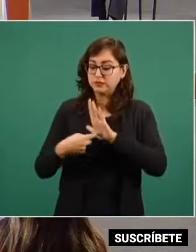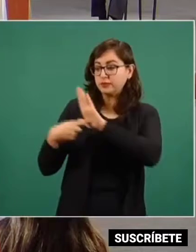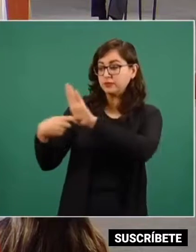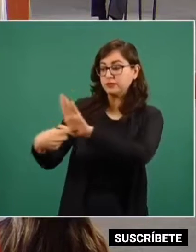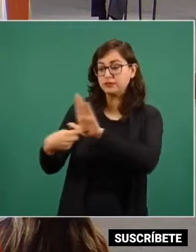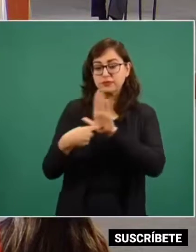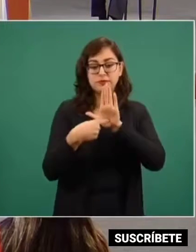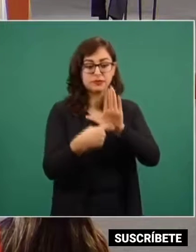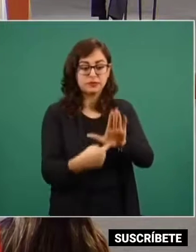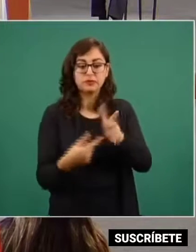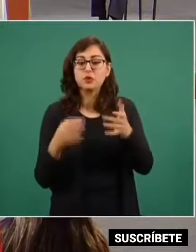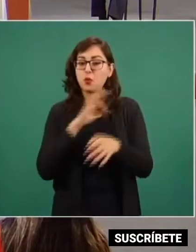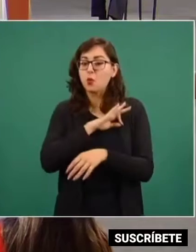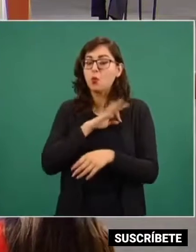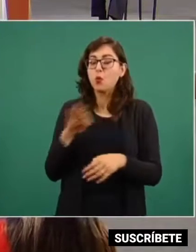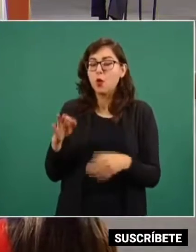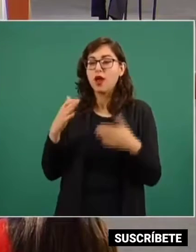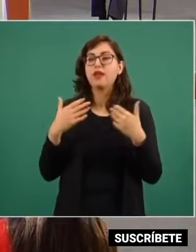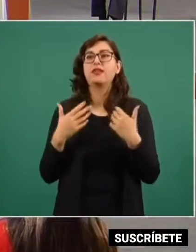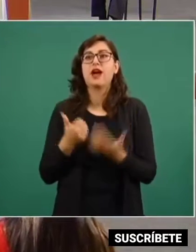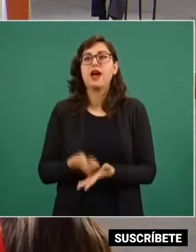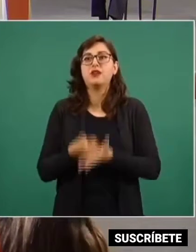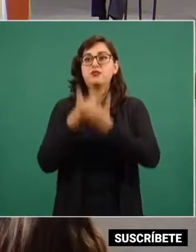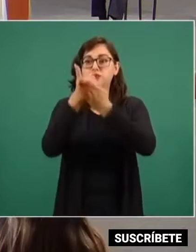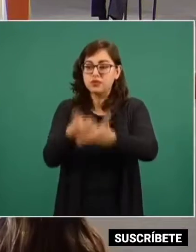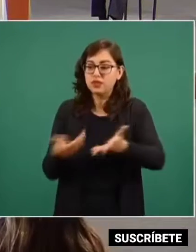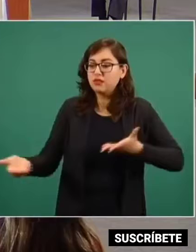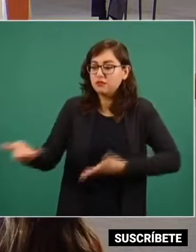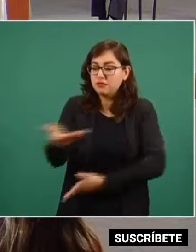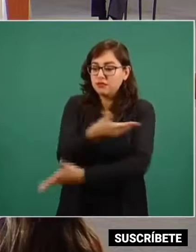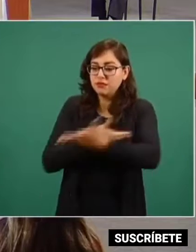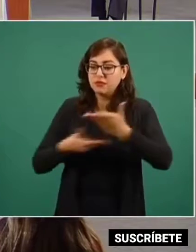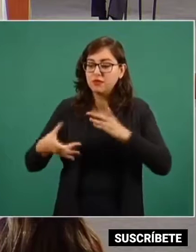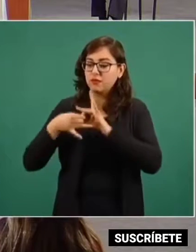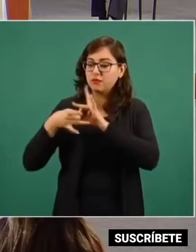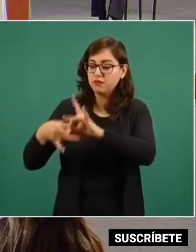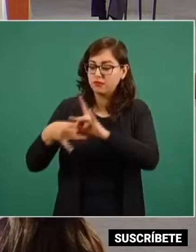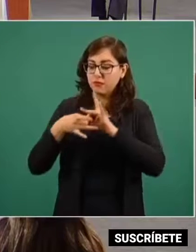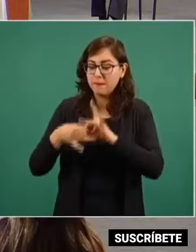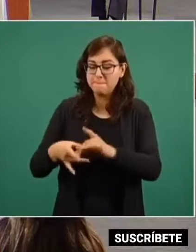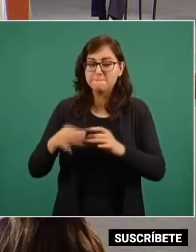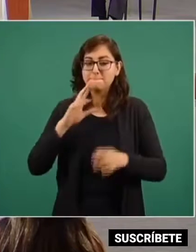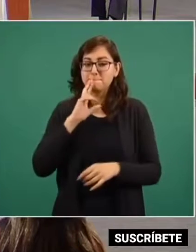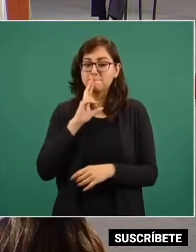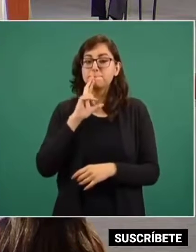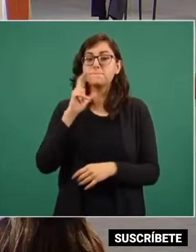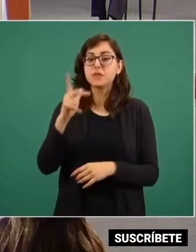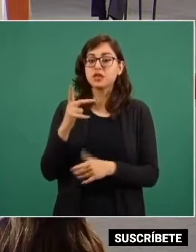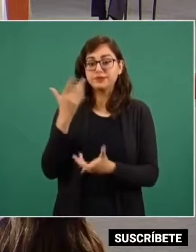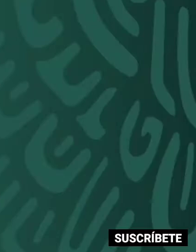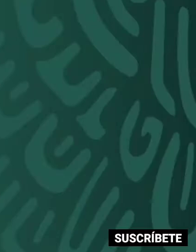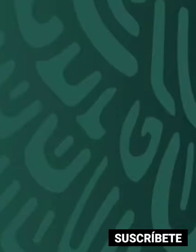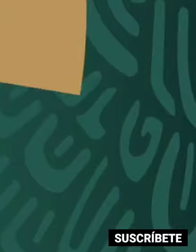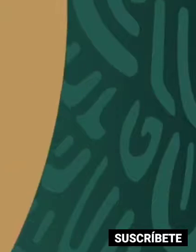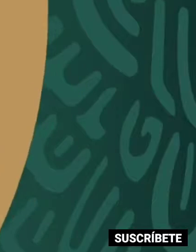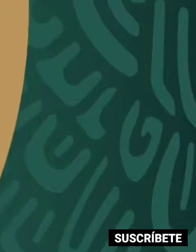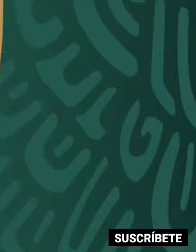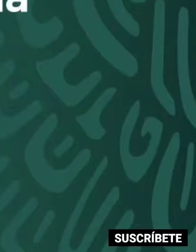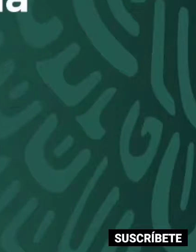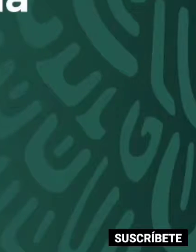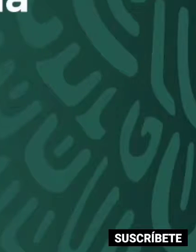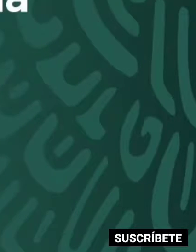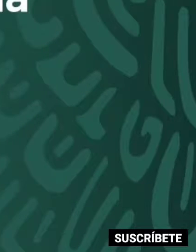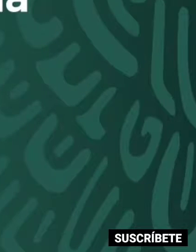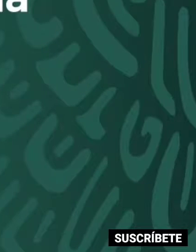a los pueblos originarios por la conquista. El presidente aseveró que este tema fue tergiversado por algunos medios de comunicación